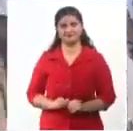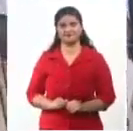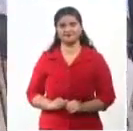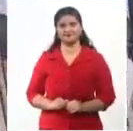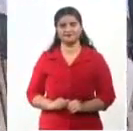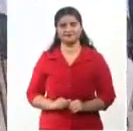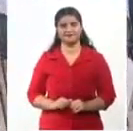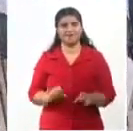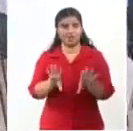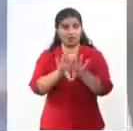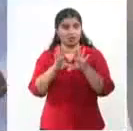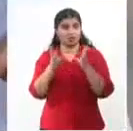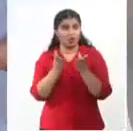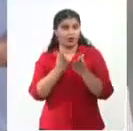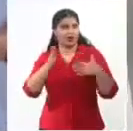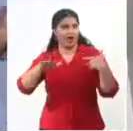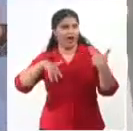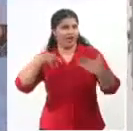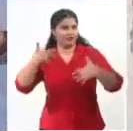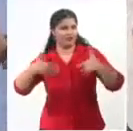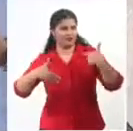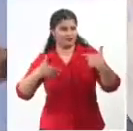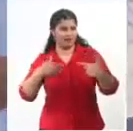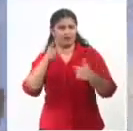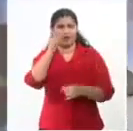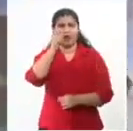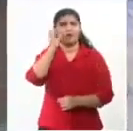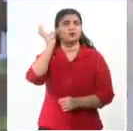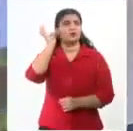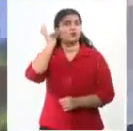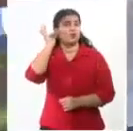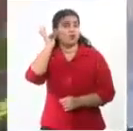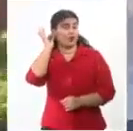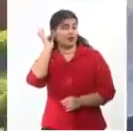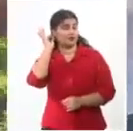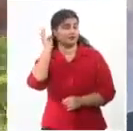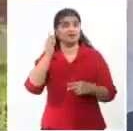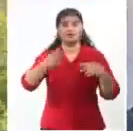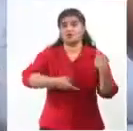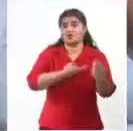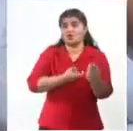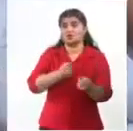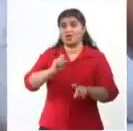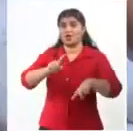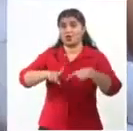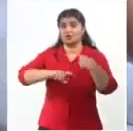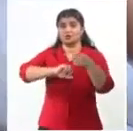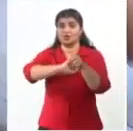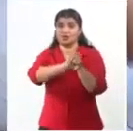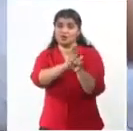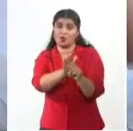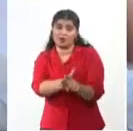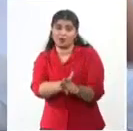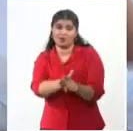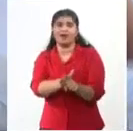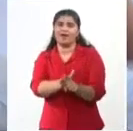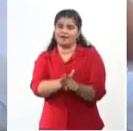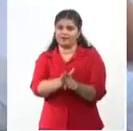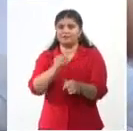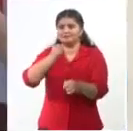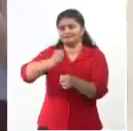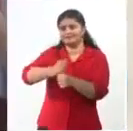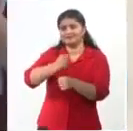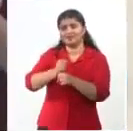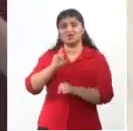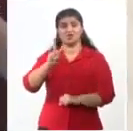Todo homenaje a hombres y mujeres de consagración en el enfrentamiento a la COVID-19 es poco. Casi 2 años transcurren luego